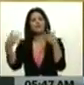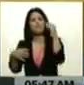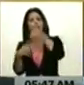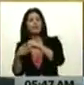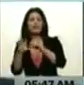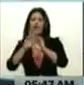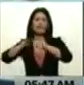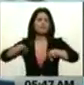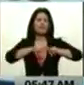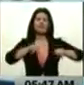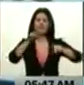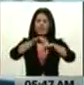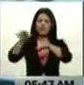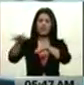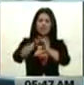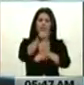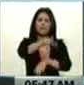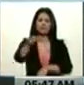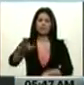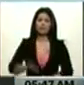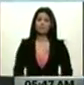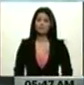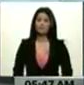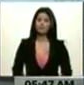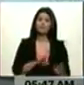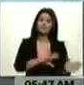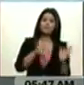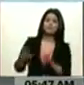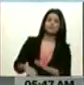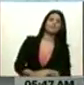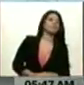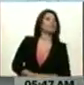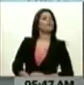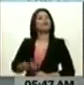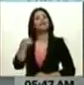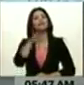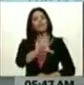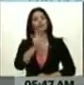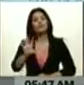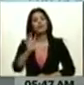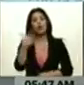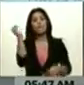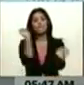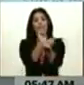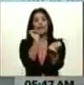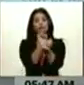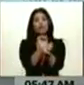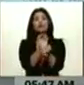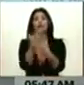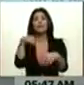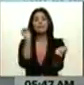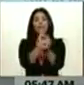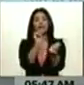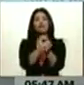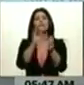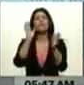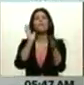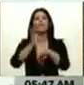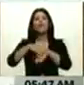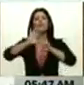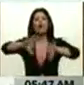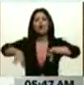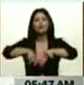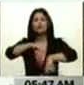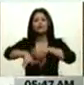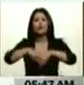Vamos al siguiente diario, última noticia, dice, 55 detenidos por corrupción con alimentos. Ajá, aquí quería llegar yo. Vean esto,